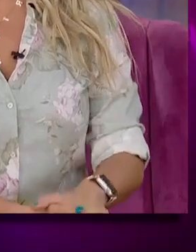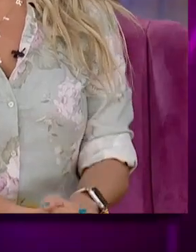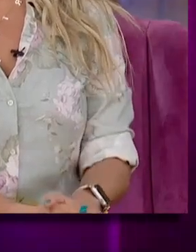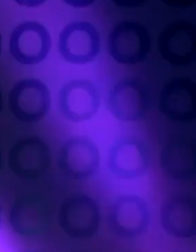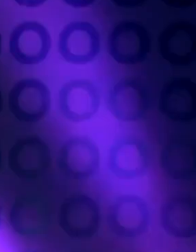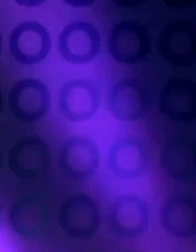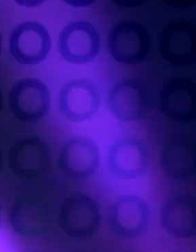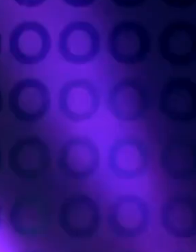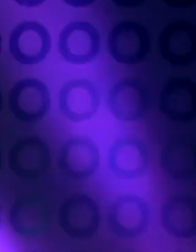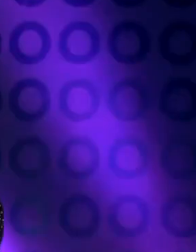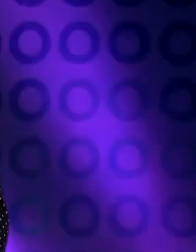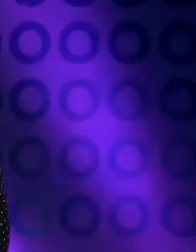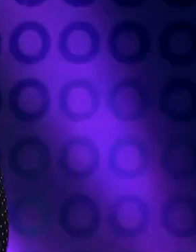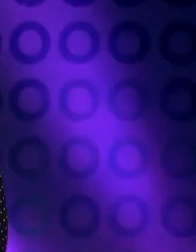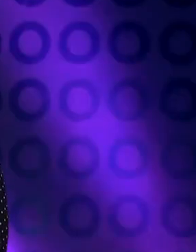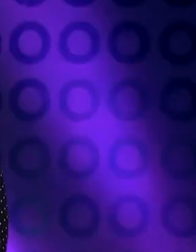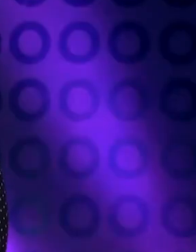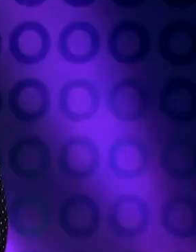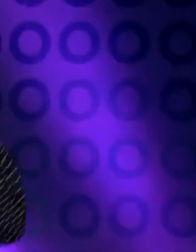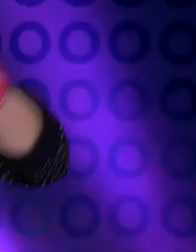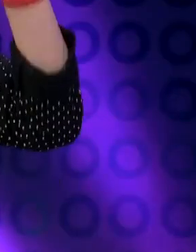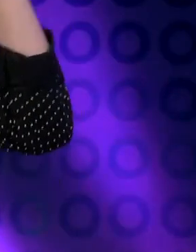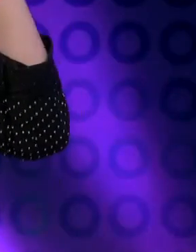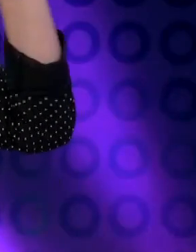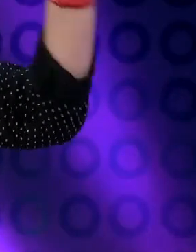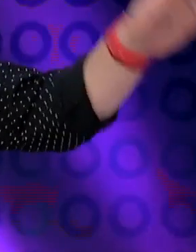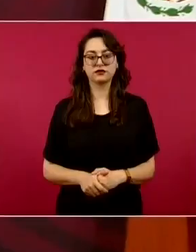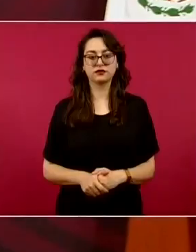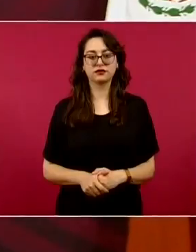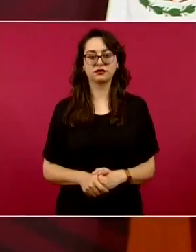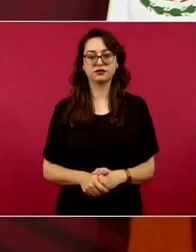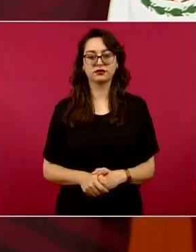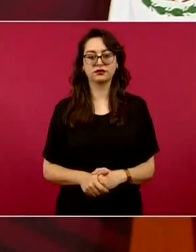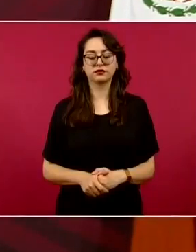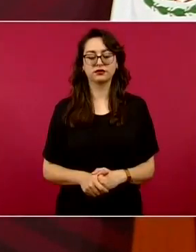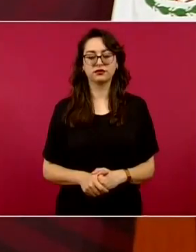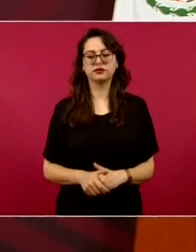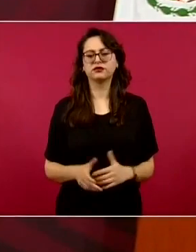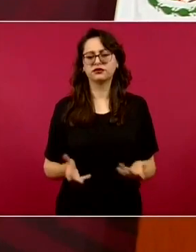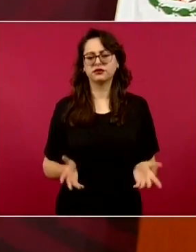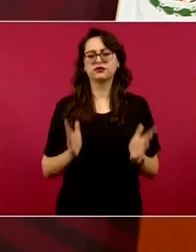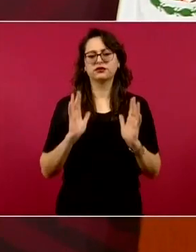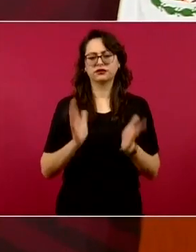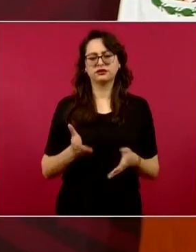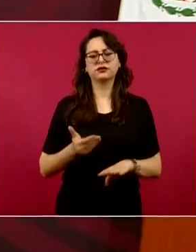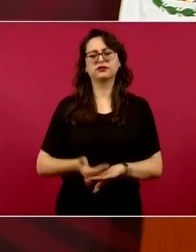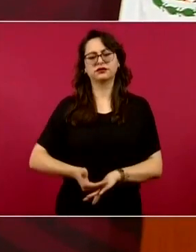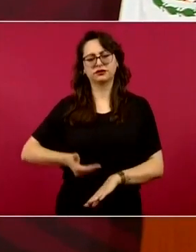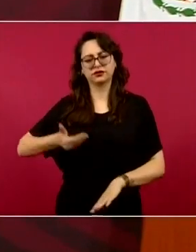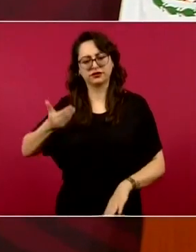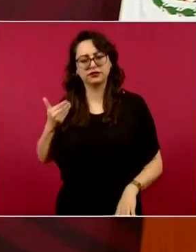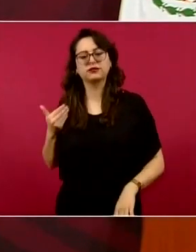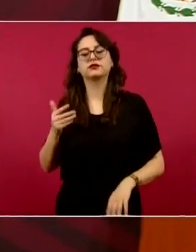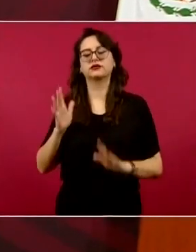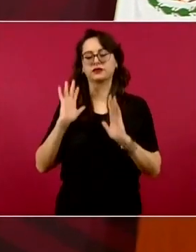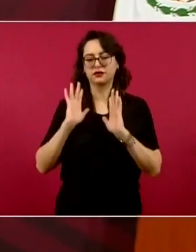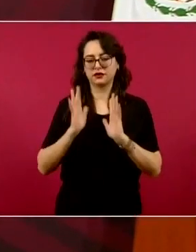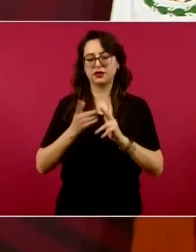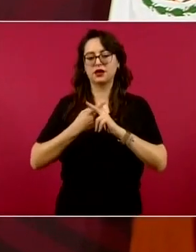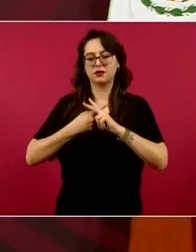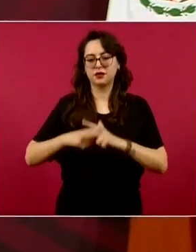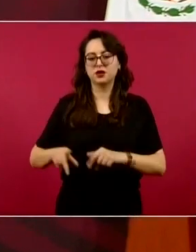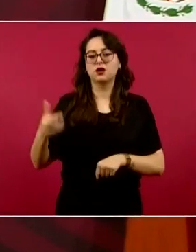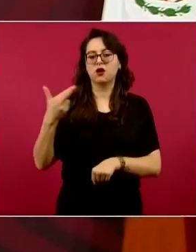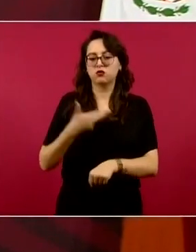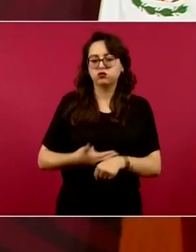tras varios intentos y una rifa por fin Parece que va a venderse el avión presidencial así lo confirmó López Obrador quien